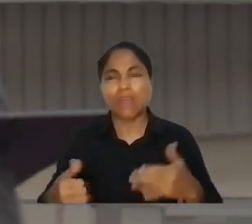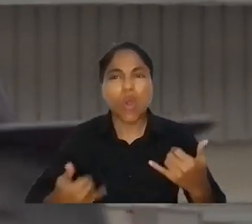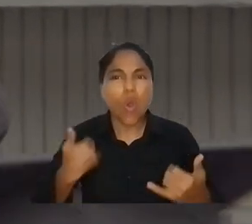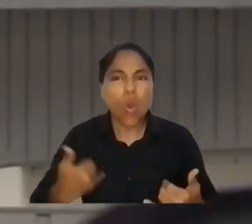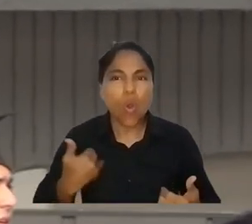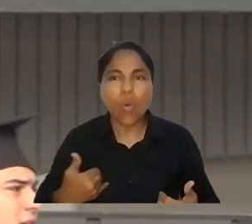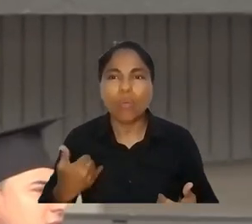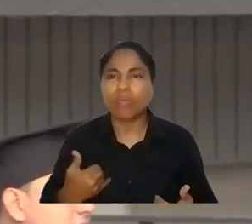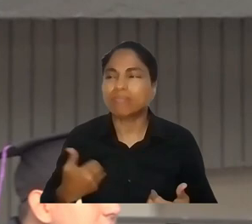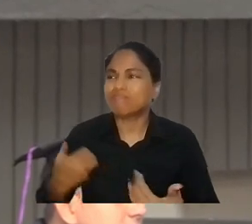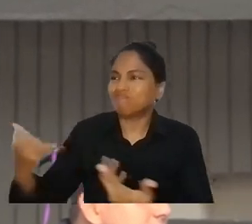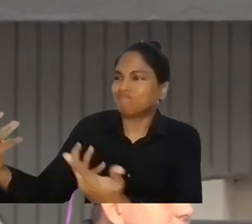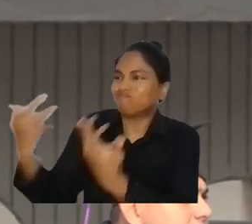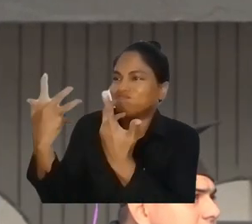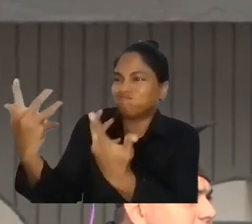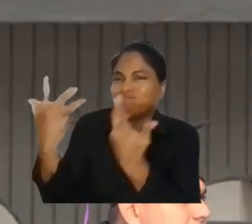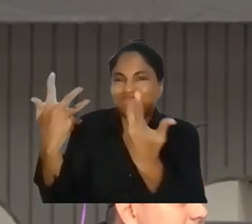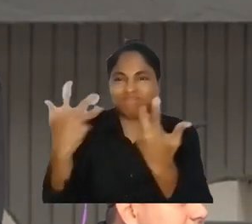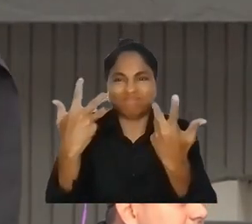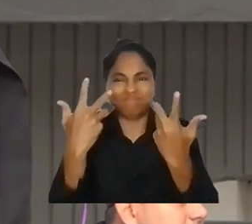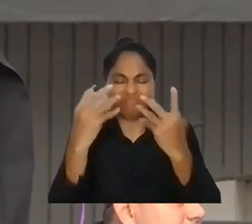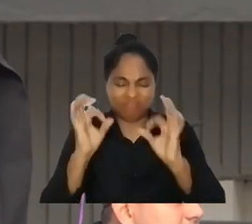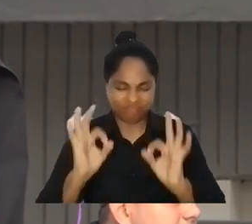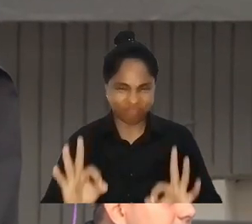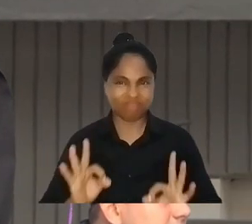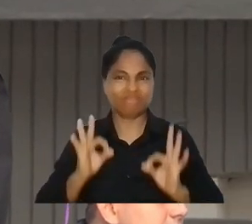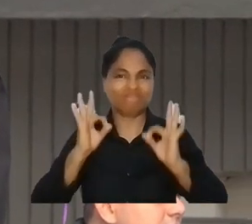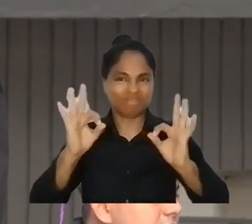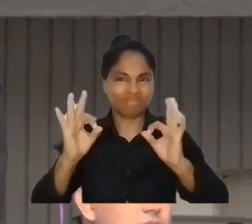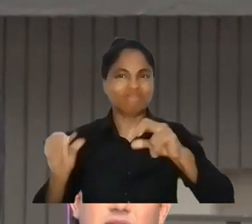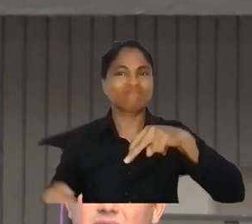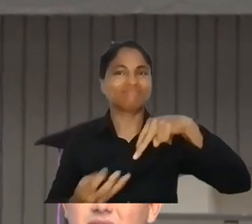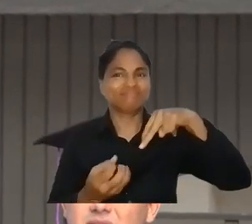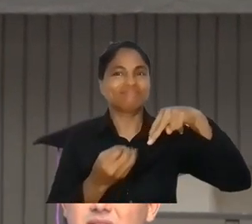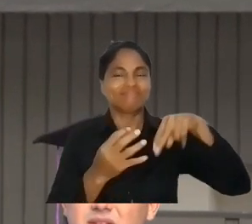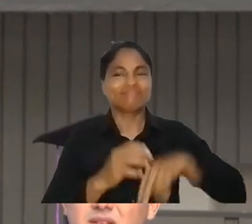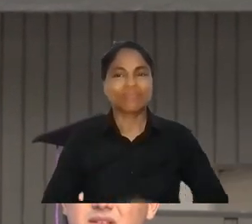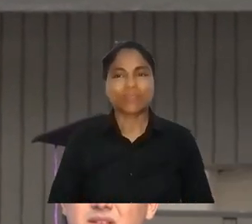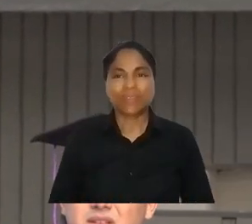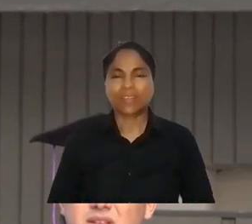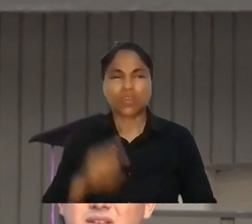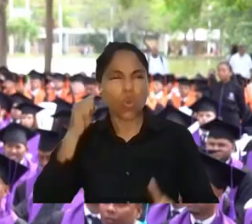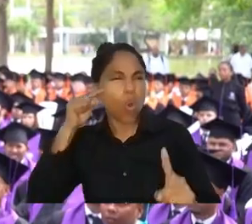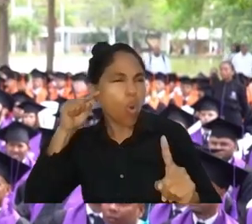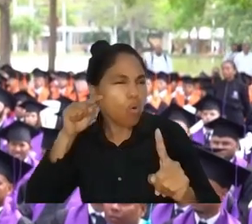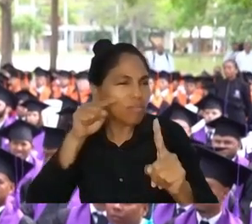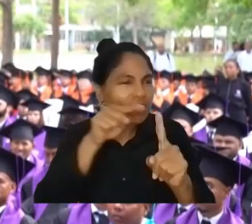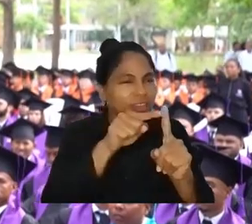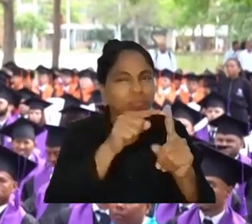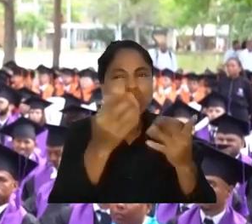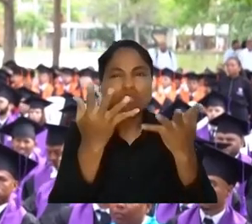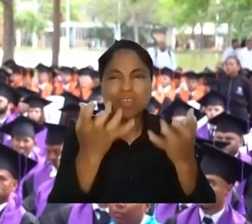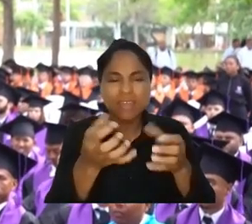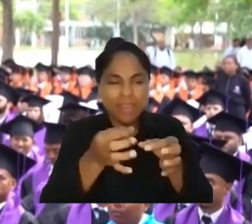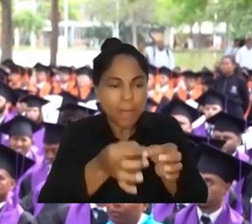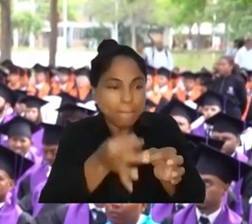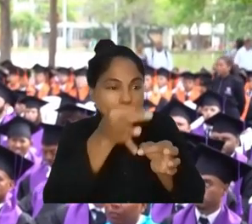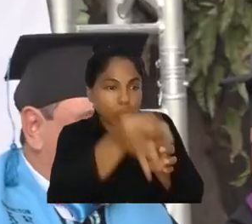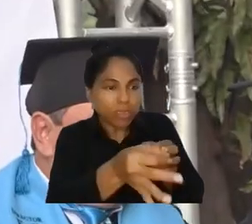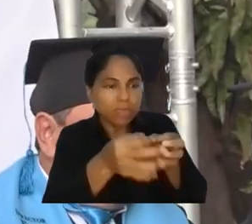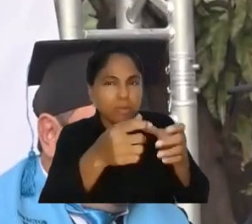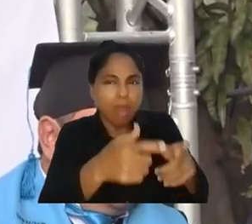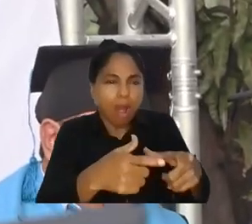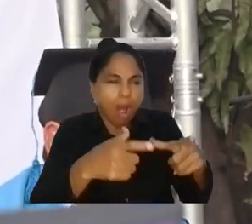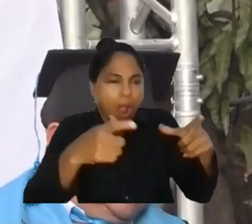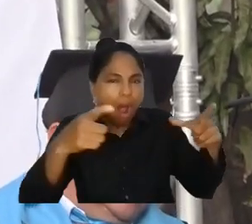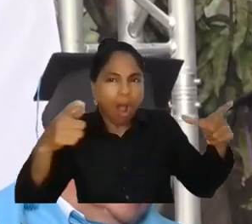Cesar, donde cientos de jóvenes están recibiendo educación de primera categoría. Mis proyecciones son ver crecer